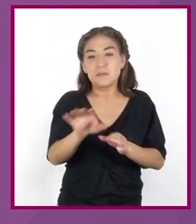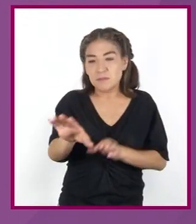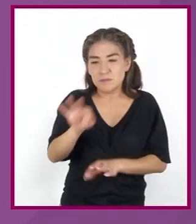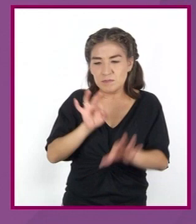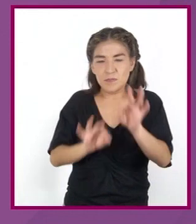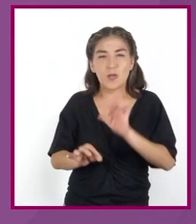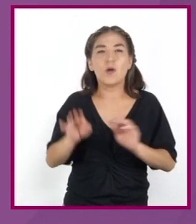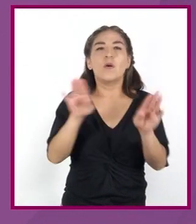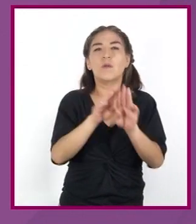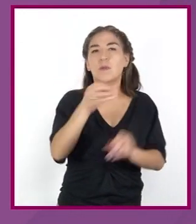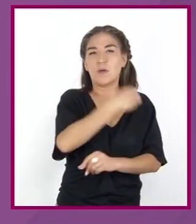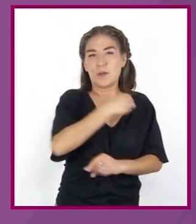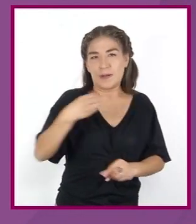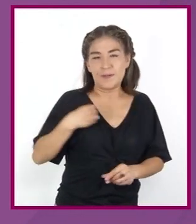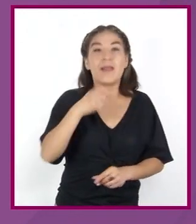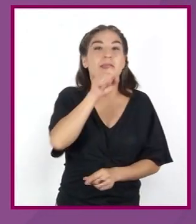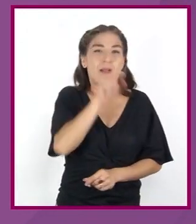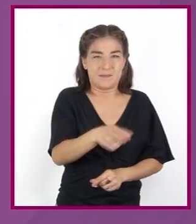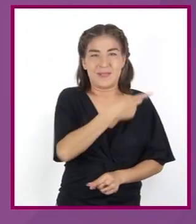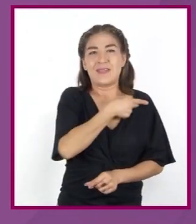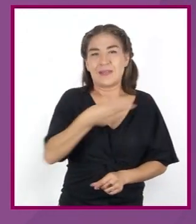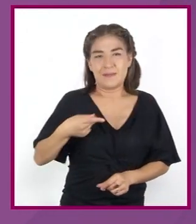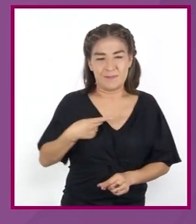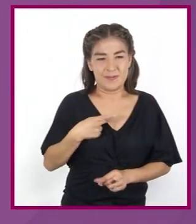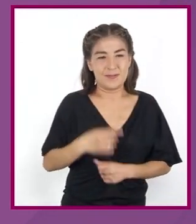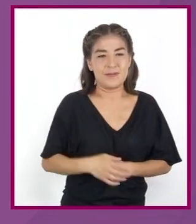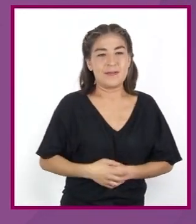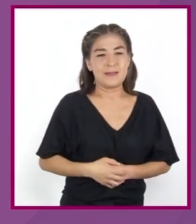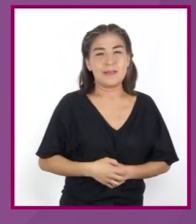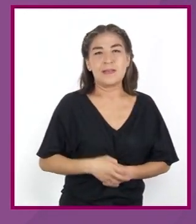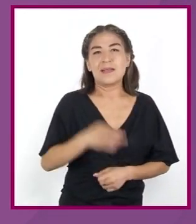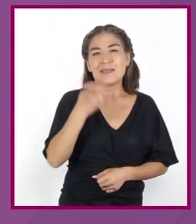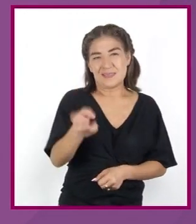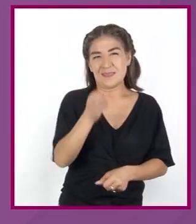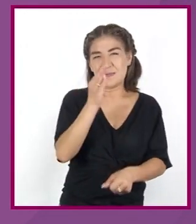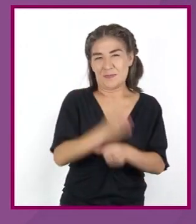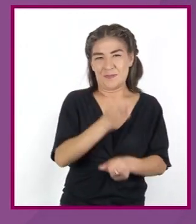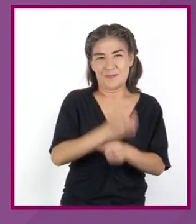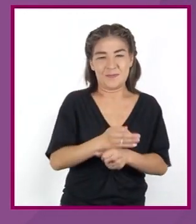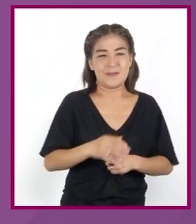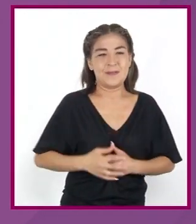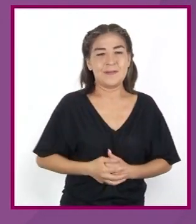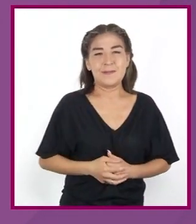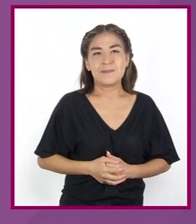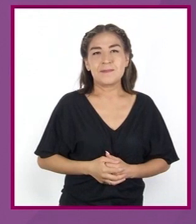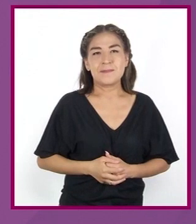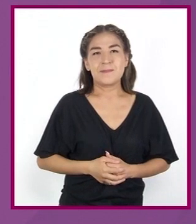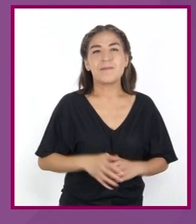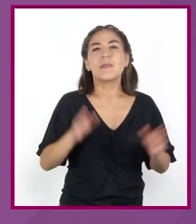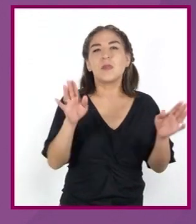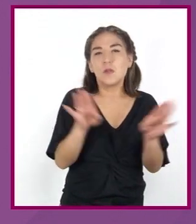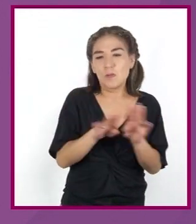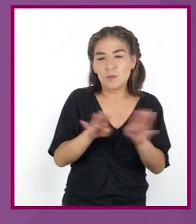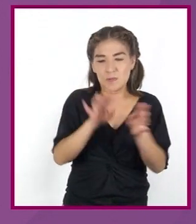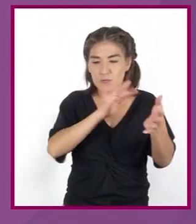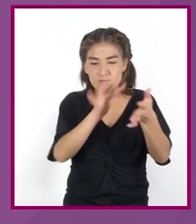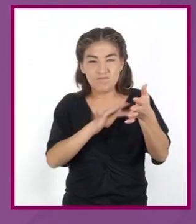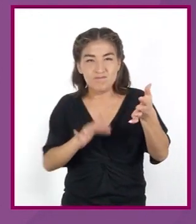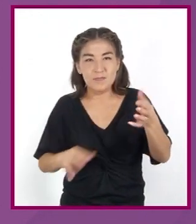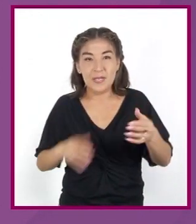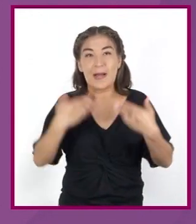con obligaciones y deberes. En este caso, tenemos que tener claro el momento de leer